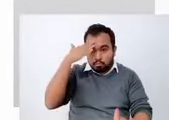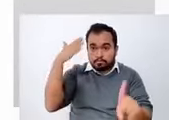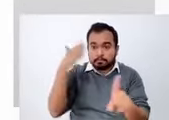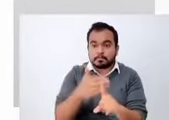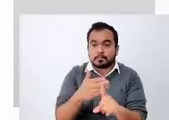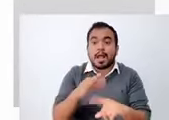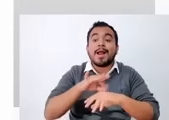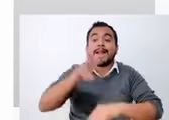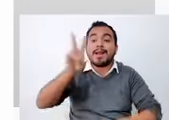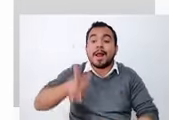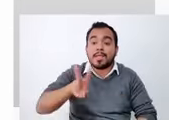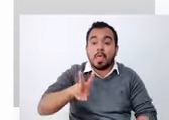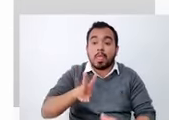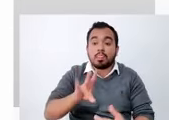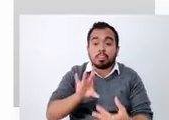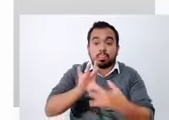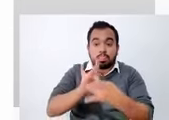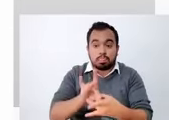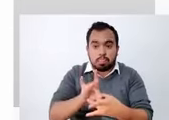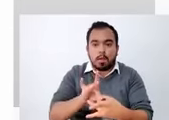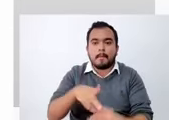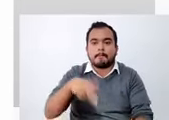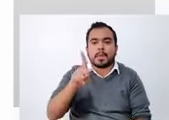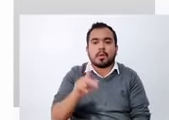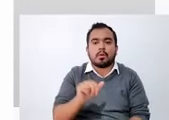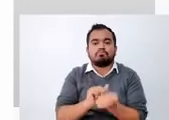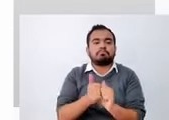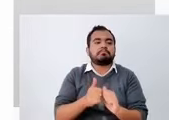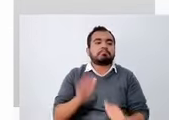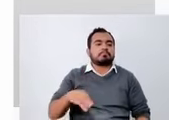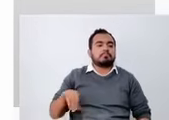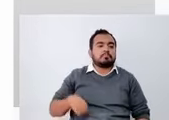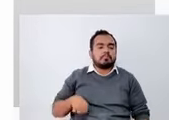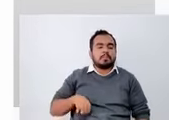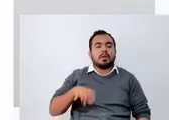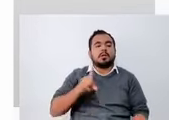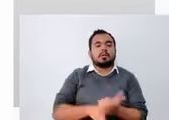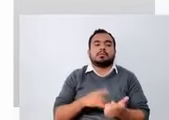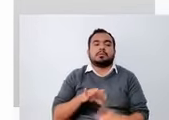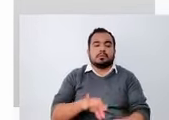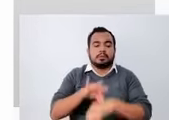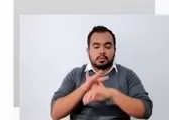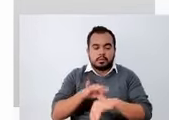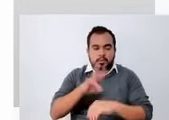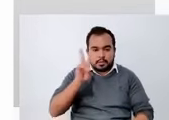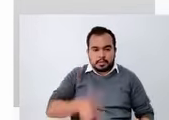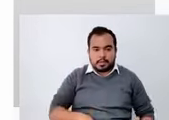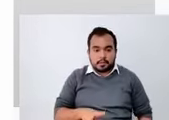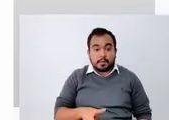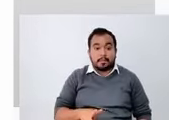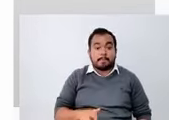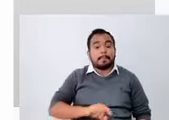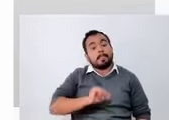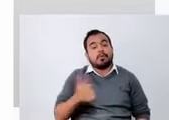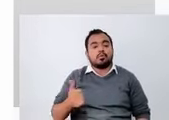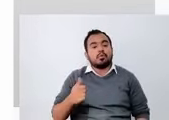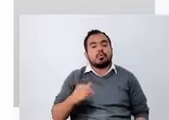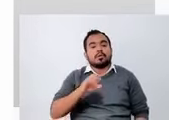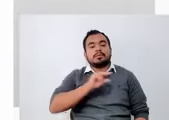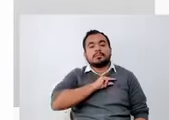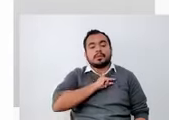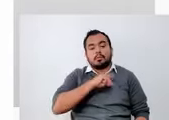y pegado a los hechos, pero luego los hechos no interesan en la realidad. La prevención especial positiva es